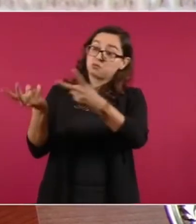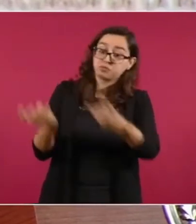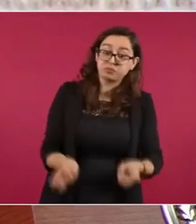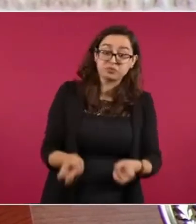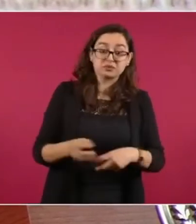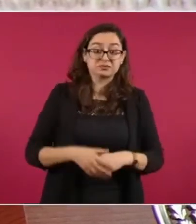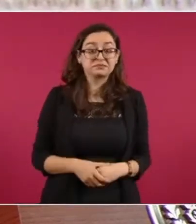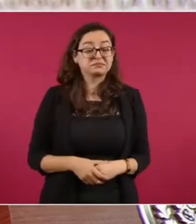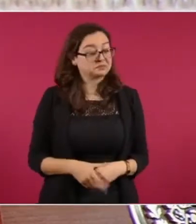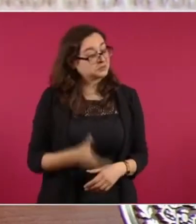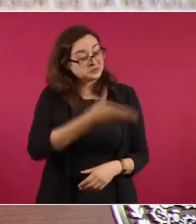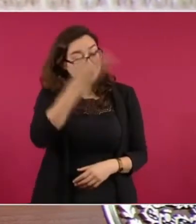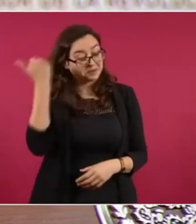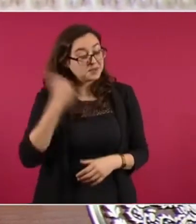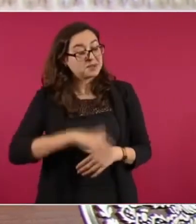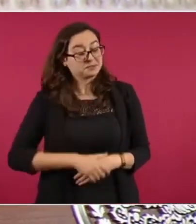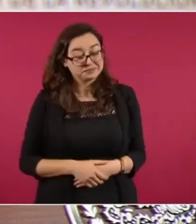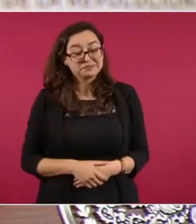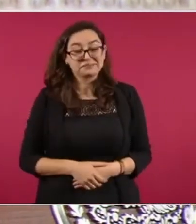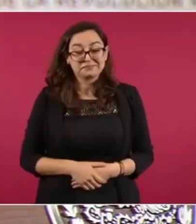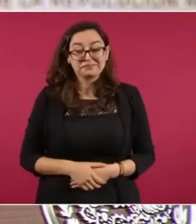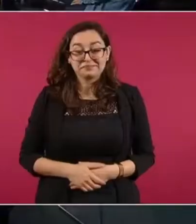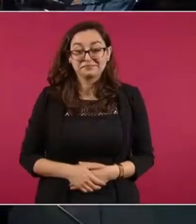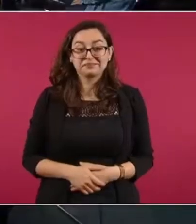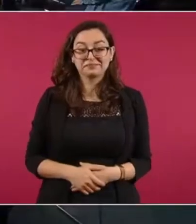Sería todo. había Muchas sacado. gracias, presidente.